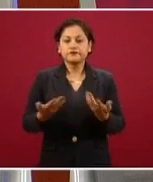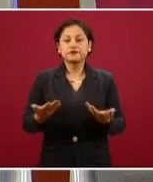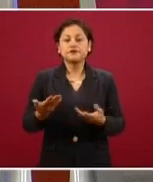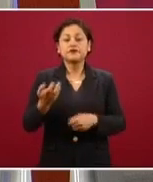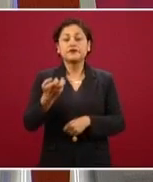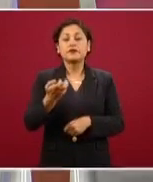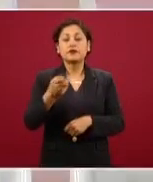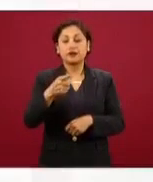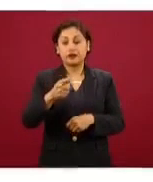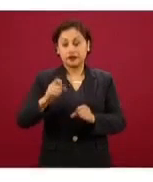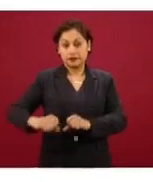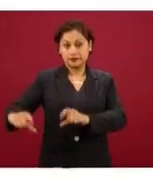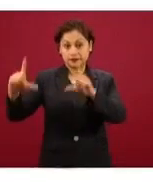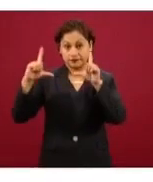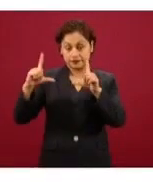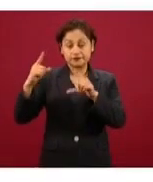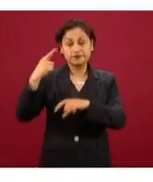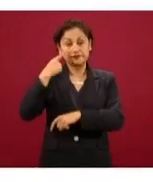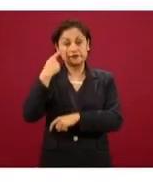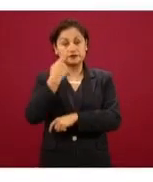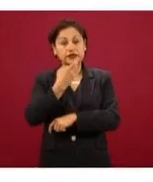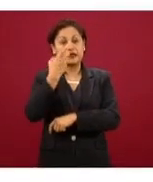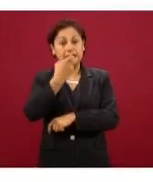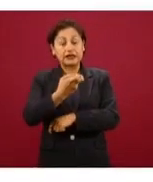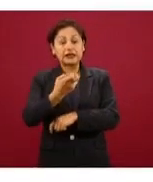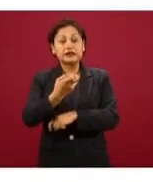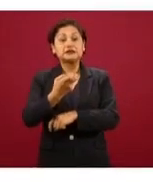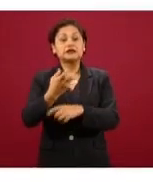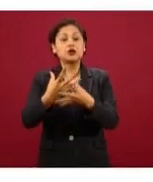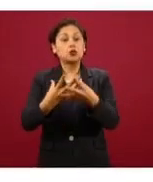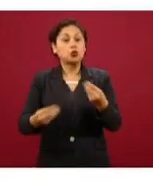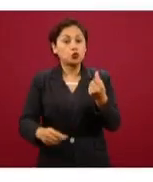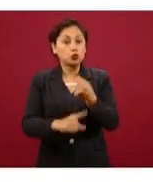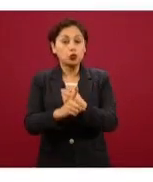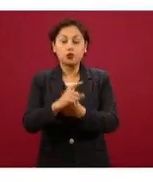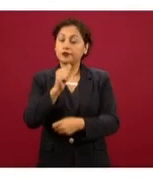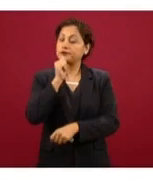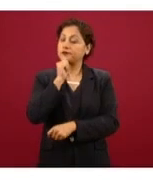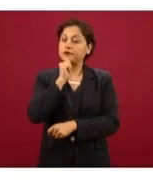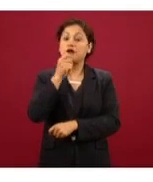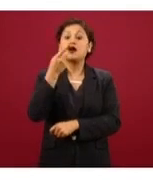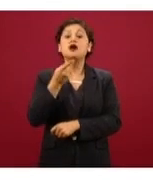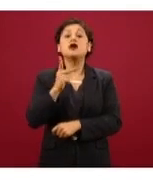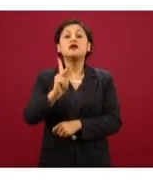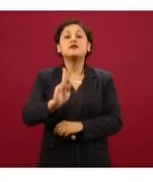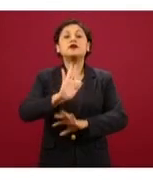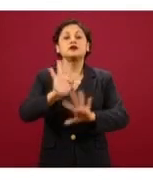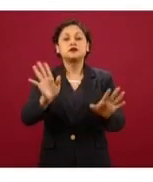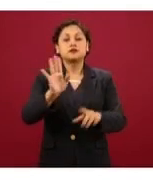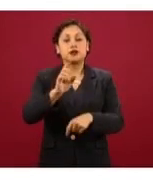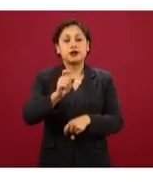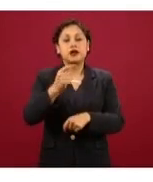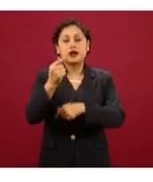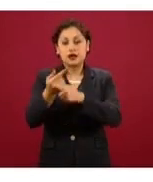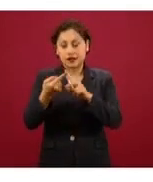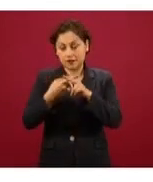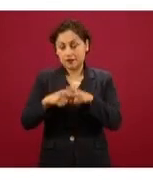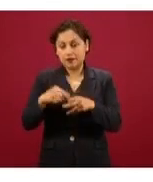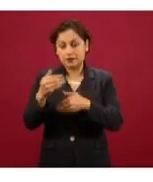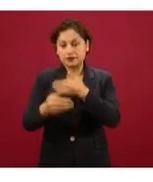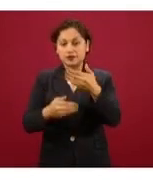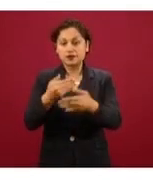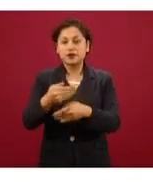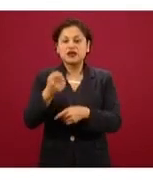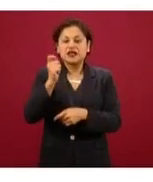reto importante. No está todavía resuelto, pero queremos ya dejar claro hacia dónde vamos. Las centrales de mezclas. Dicho en